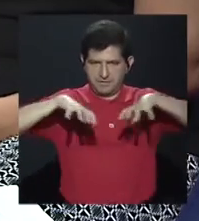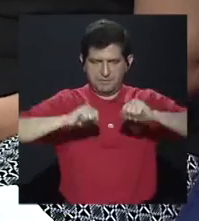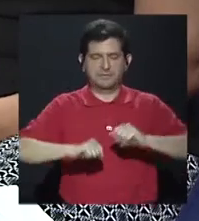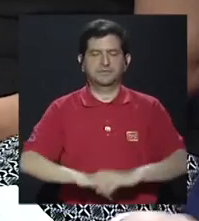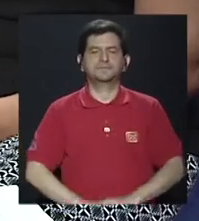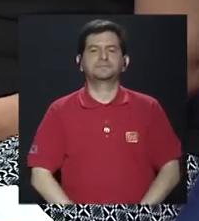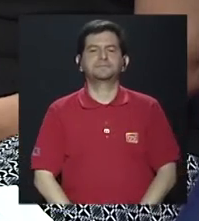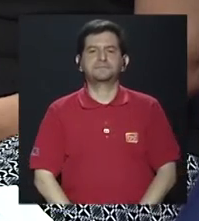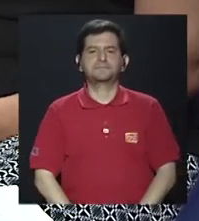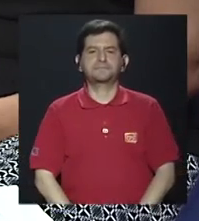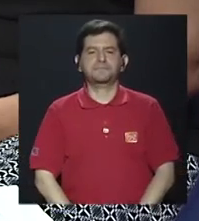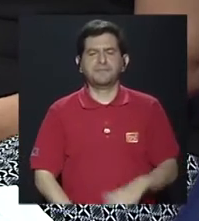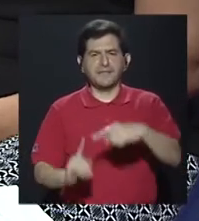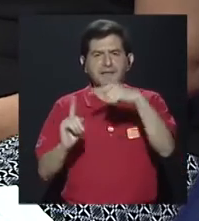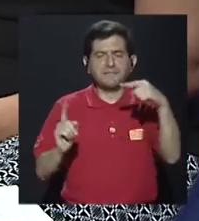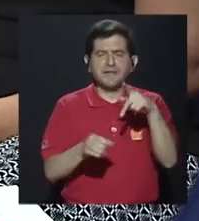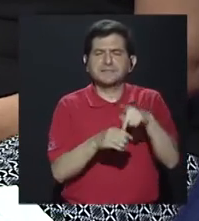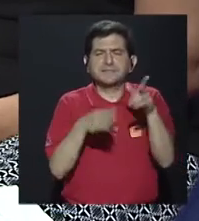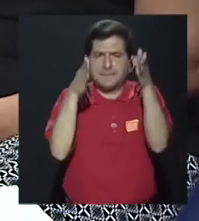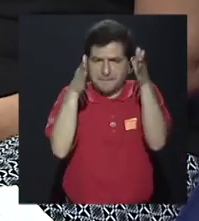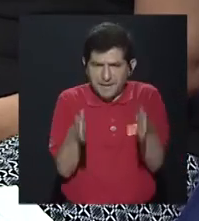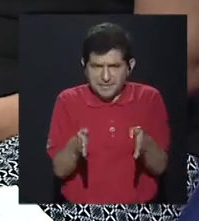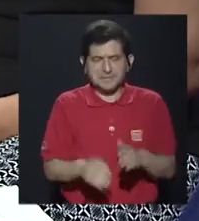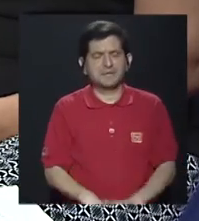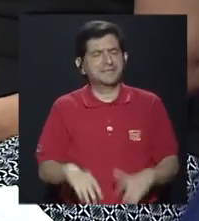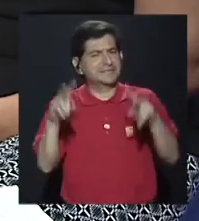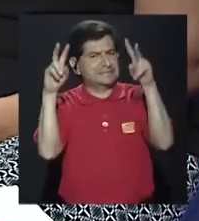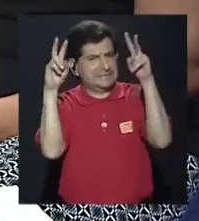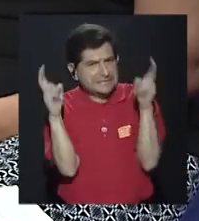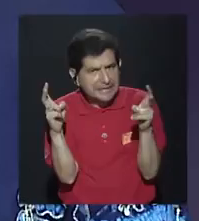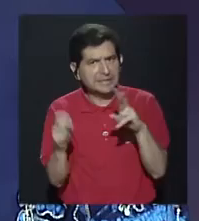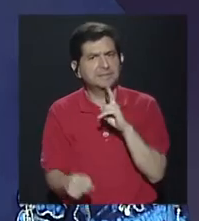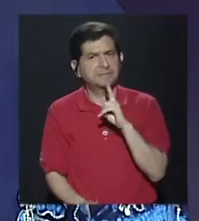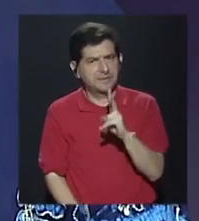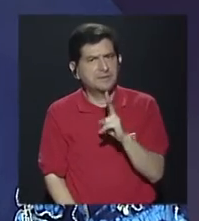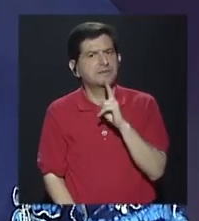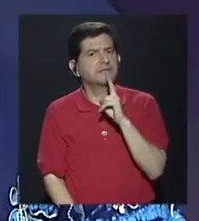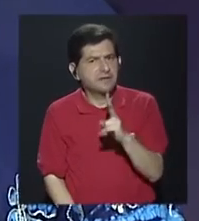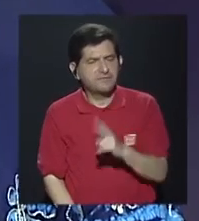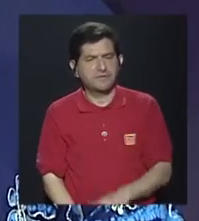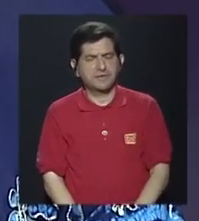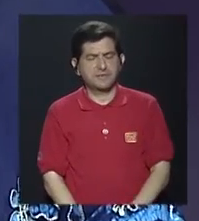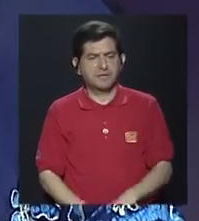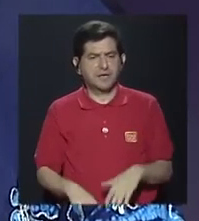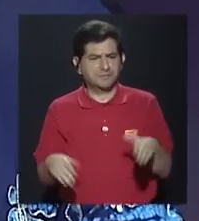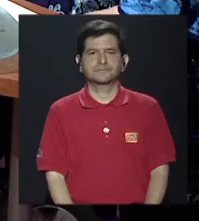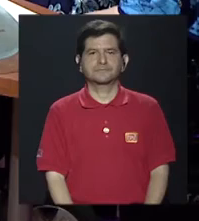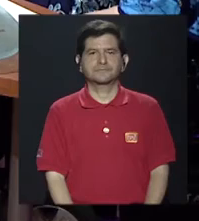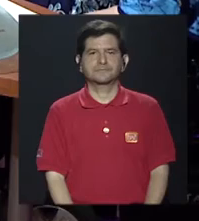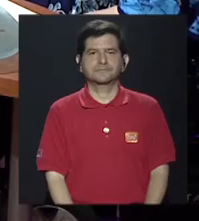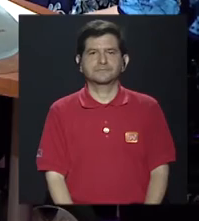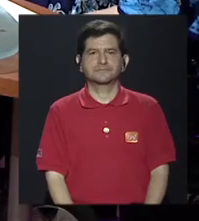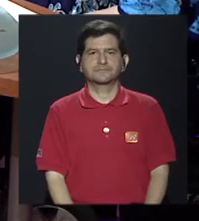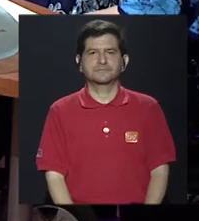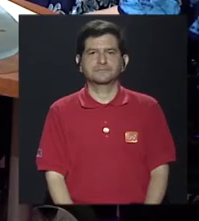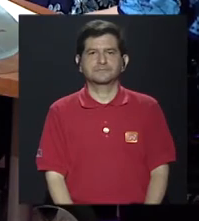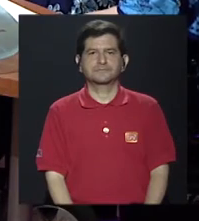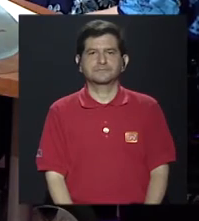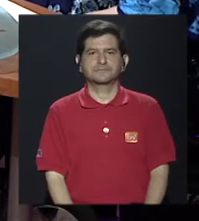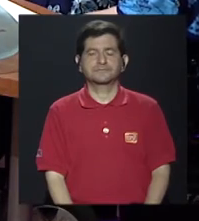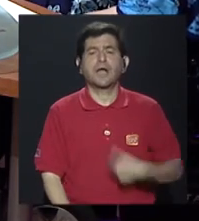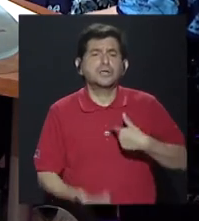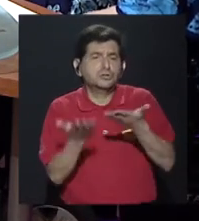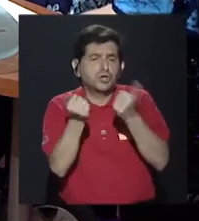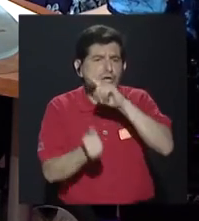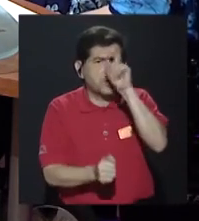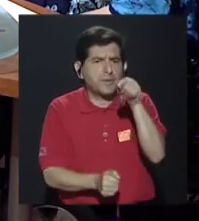Es desde las protagonistas, este es un tema realmente que nos mueve muchísimo. Quisiera